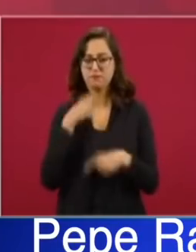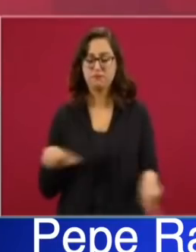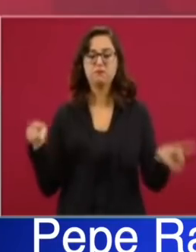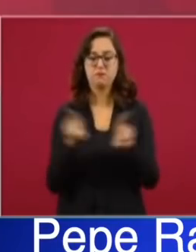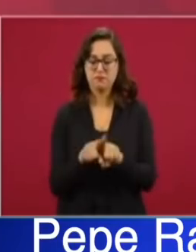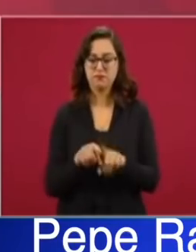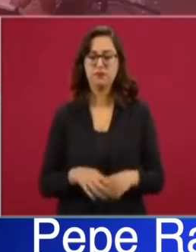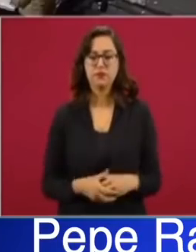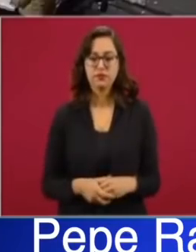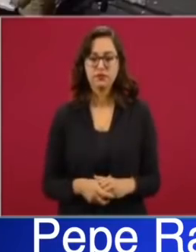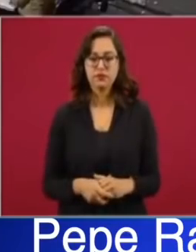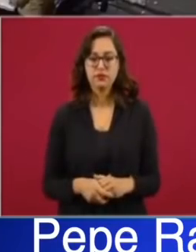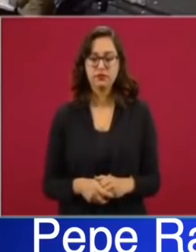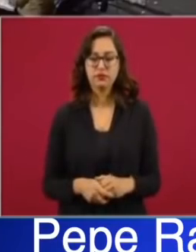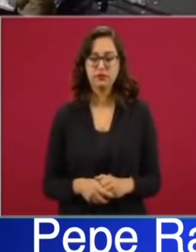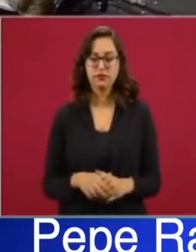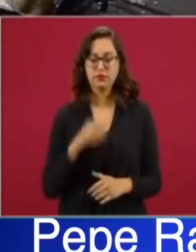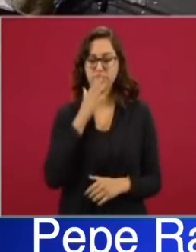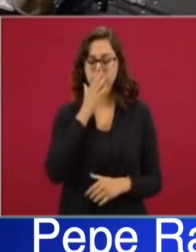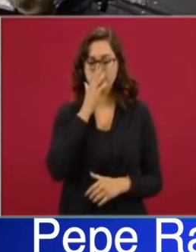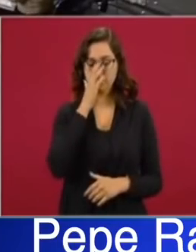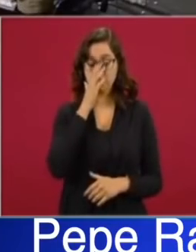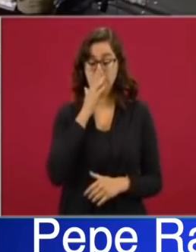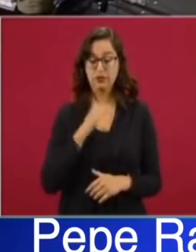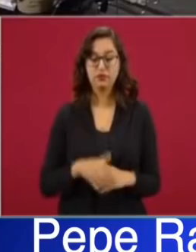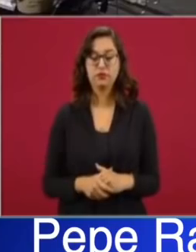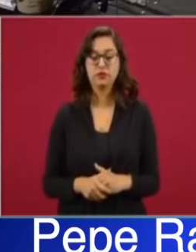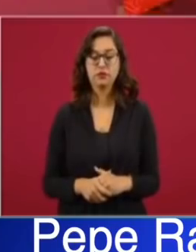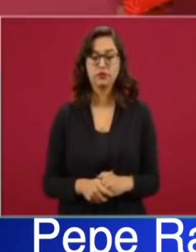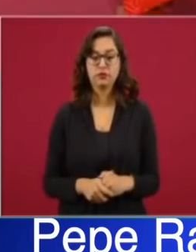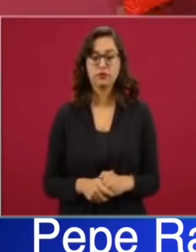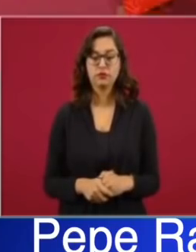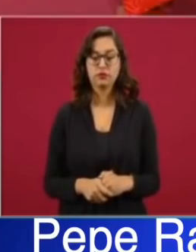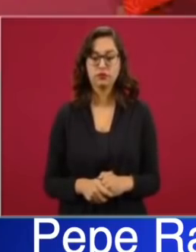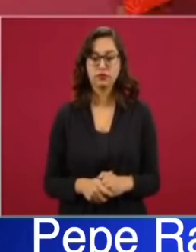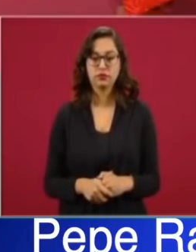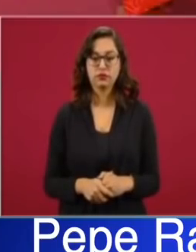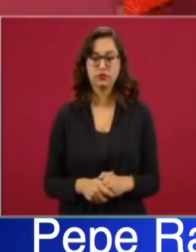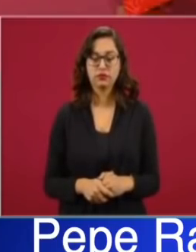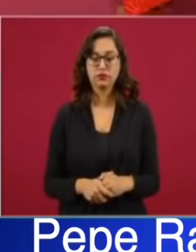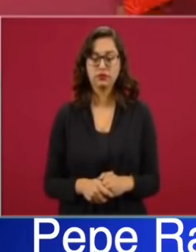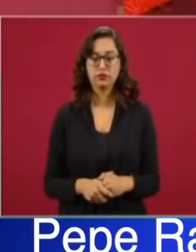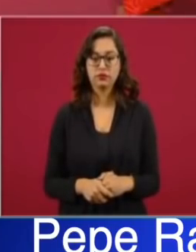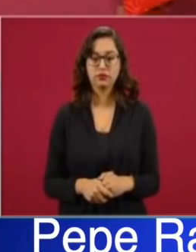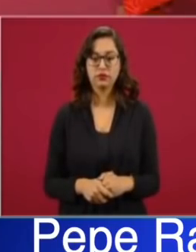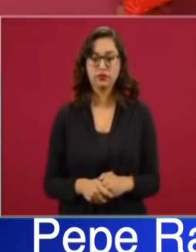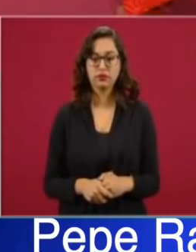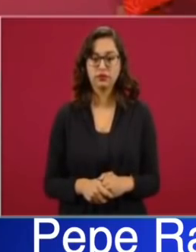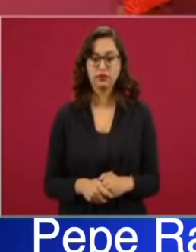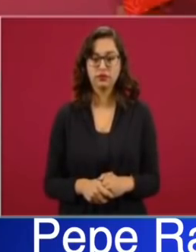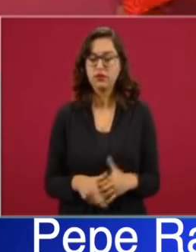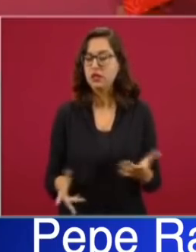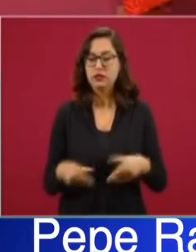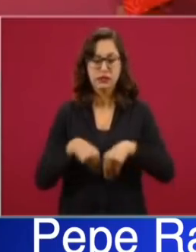claro, no queremos que el empresario esté todo el tiempo ocupado en